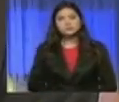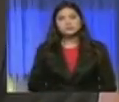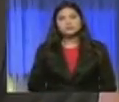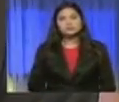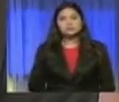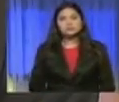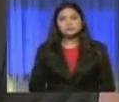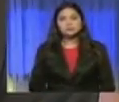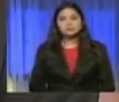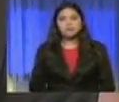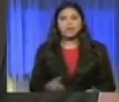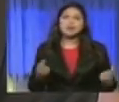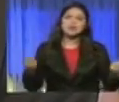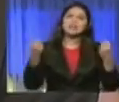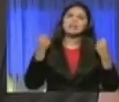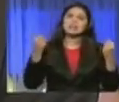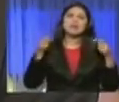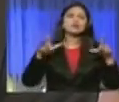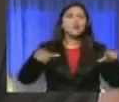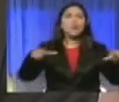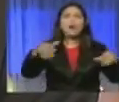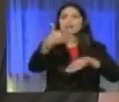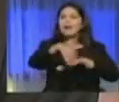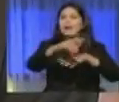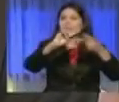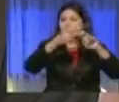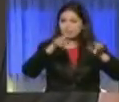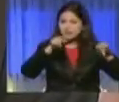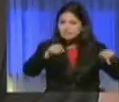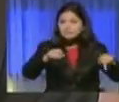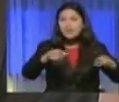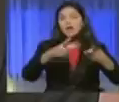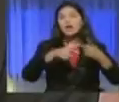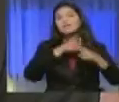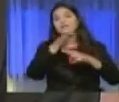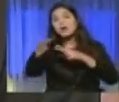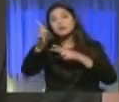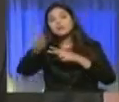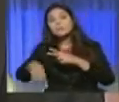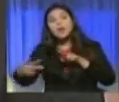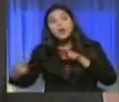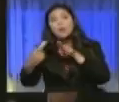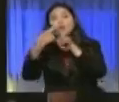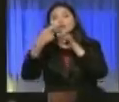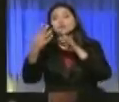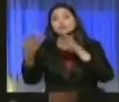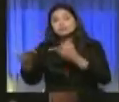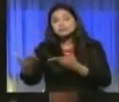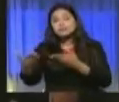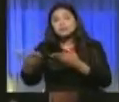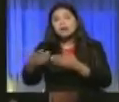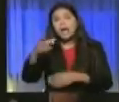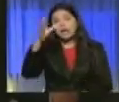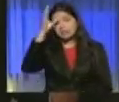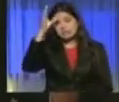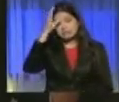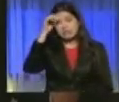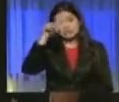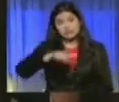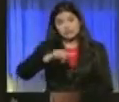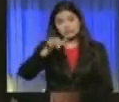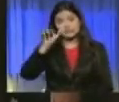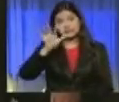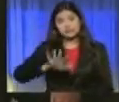unos gimnasios de paz, vamos a asistir a las bases, un encuentro con intelectuales